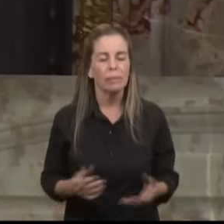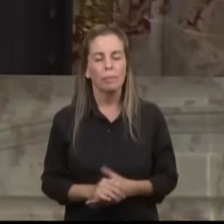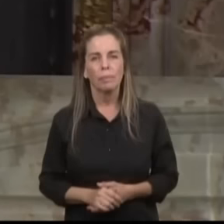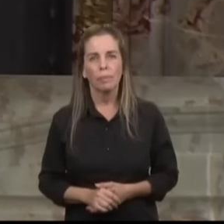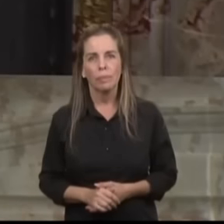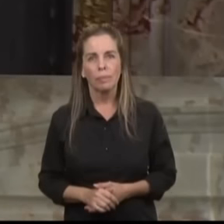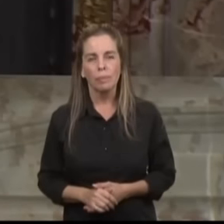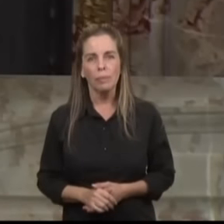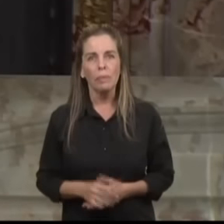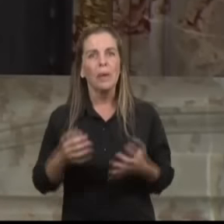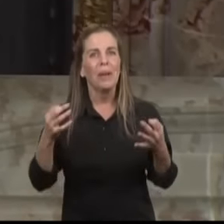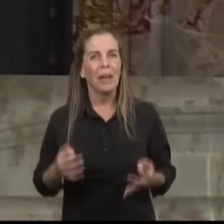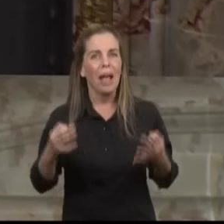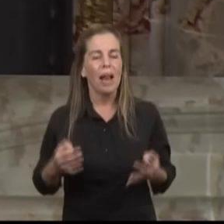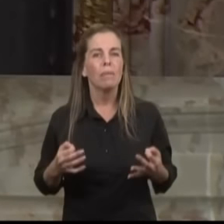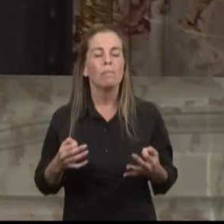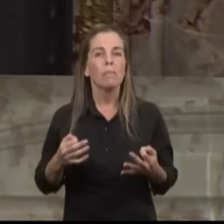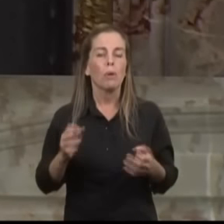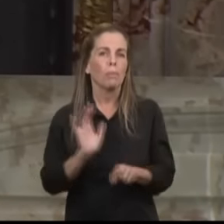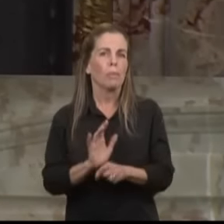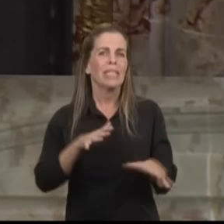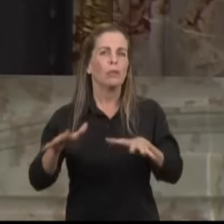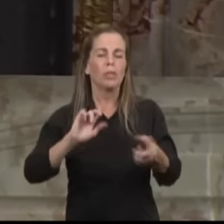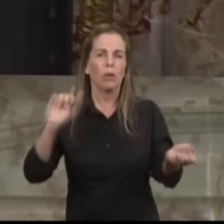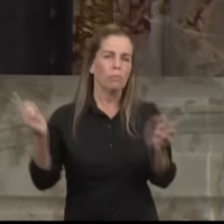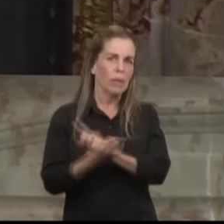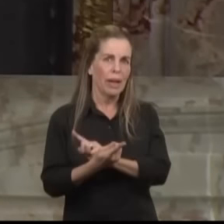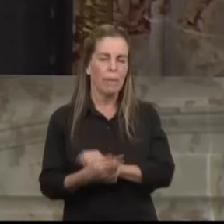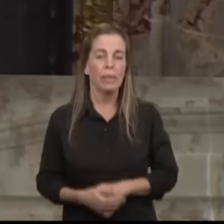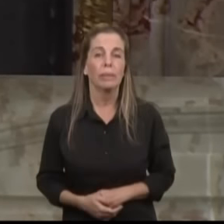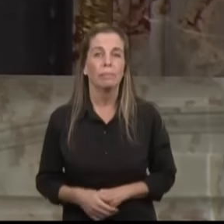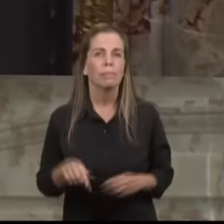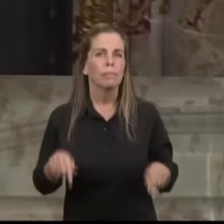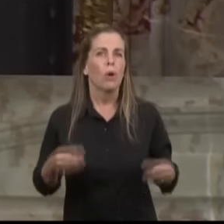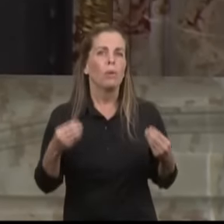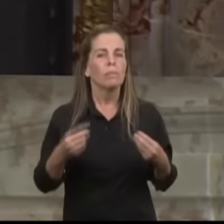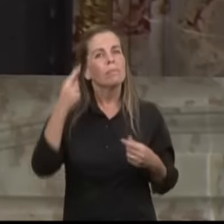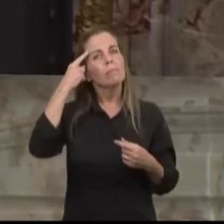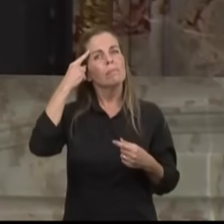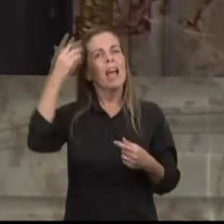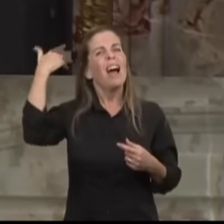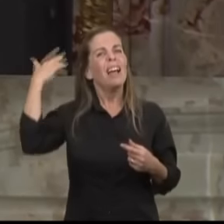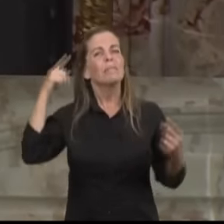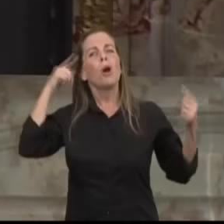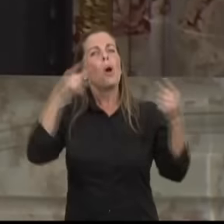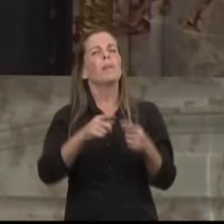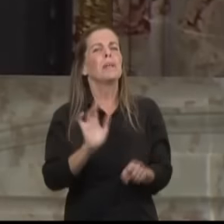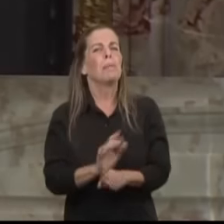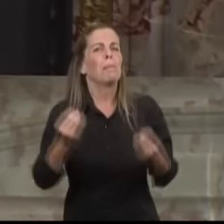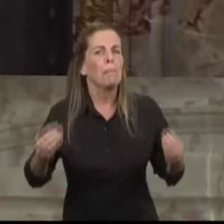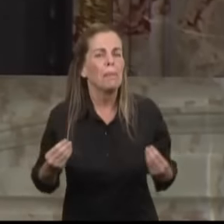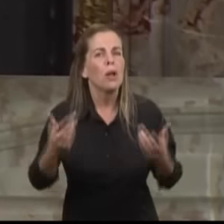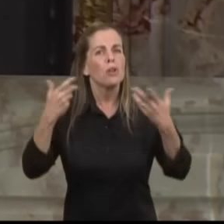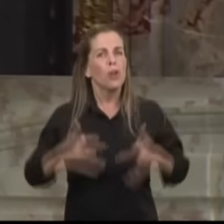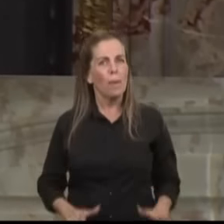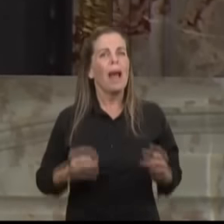representados. El verdadero mundo al revés. ¿Cuán lejos estamos hoy de aquel ideal que tomamos como normal que el Congreso nos